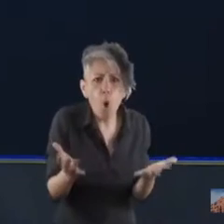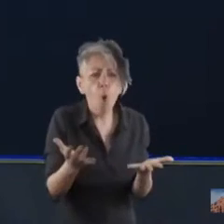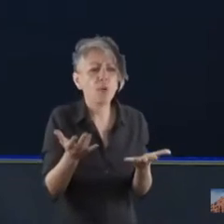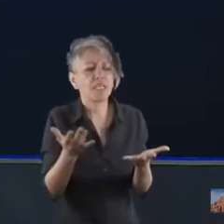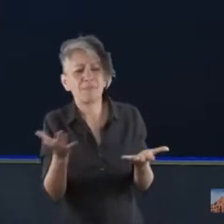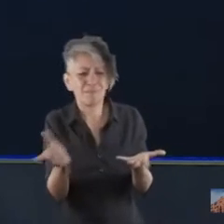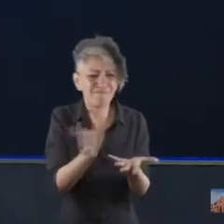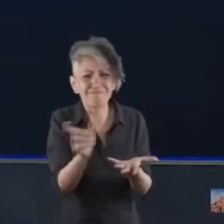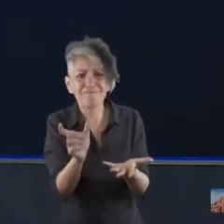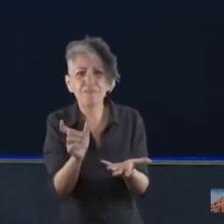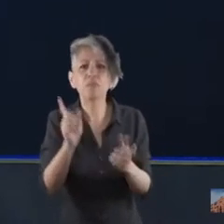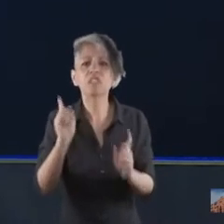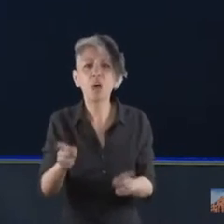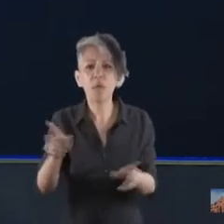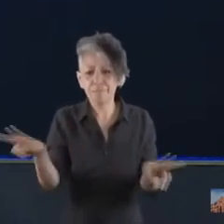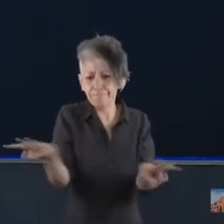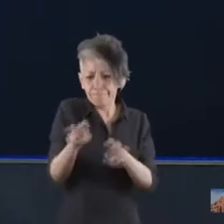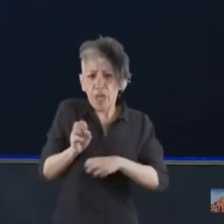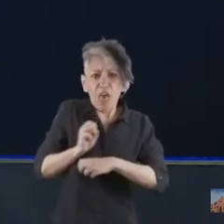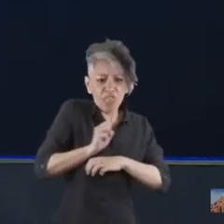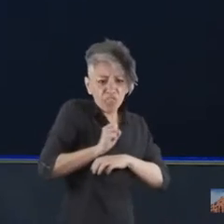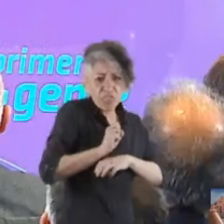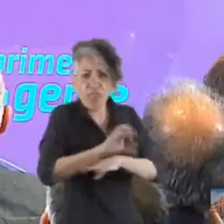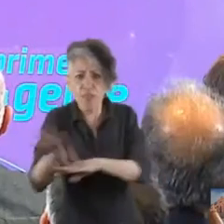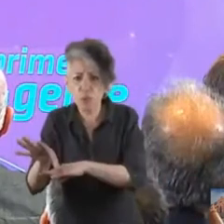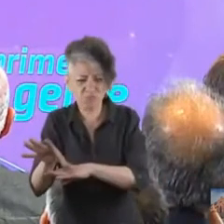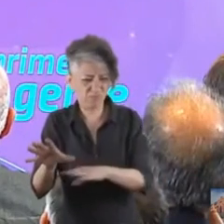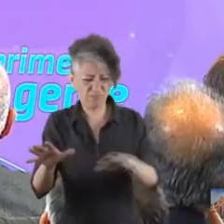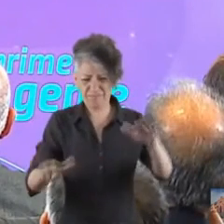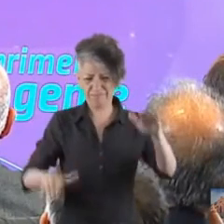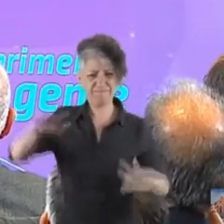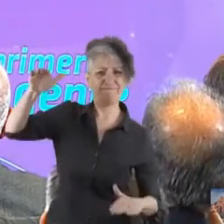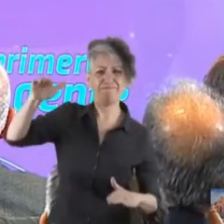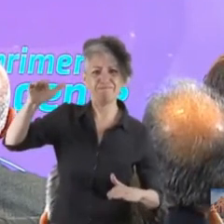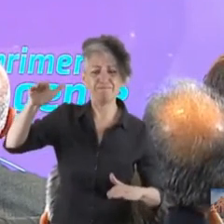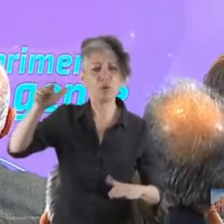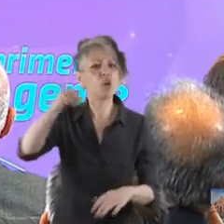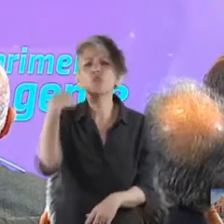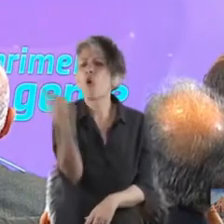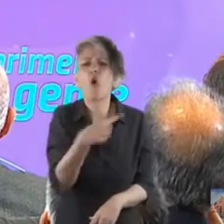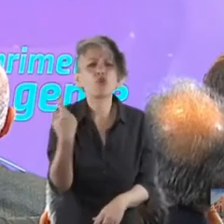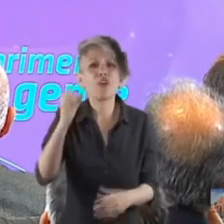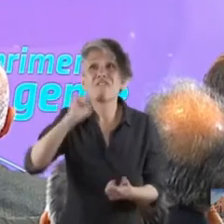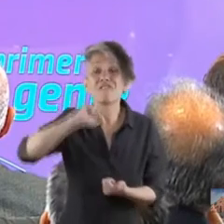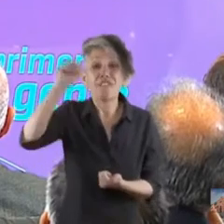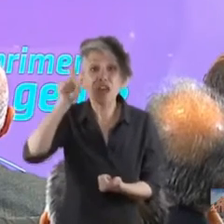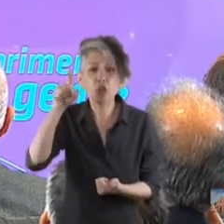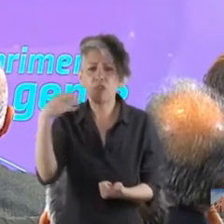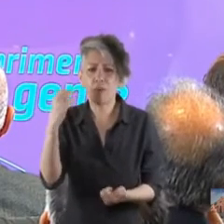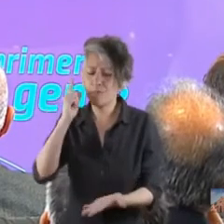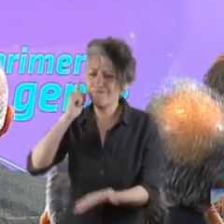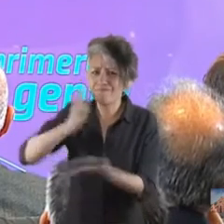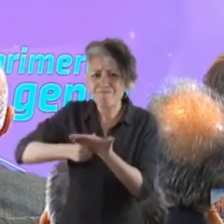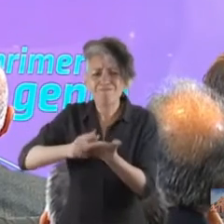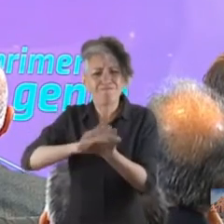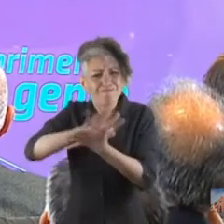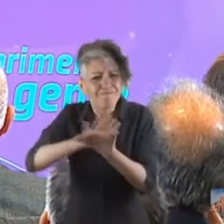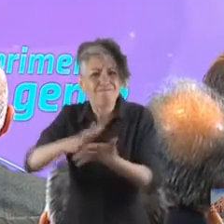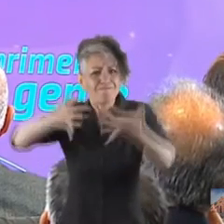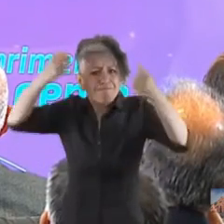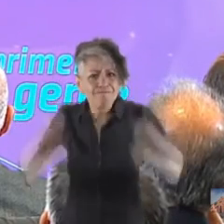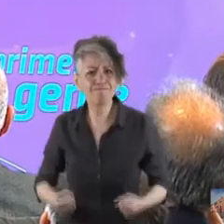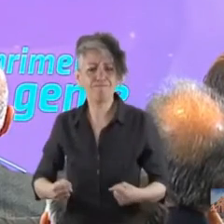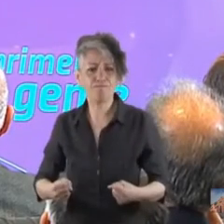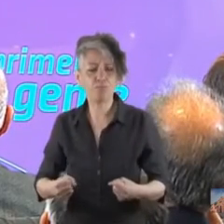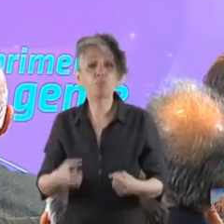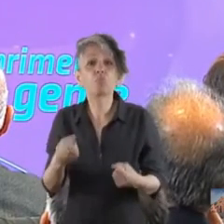en la distribución del ingreso tenemos que enfrentar la inflación con determinación porque es la mayor fábrica de